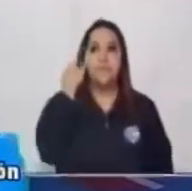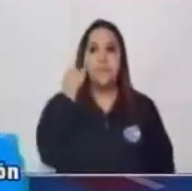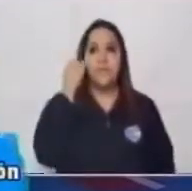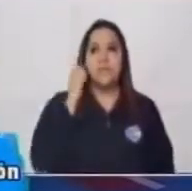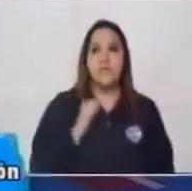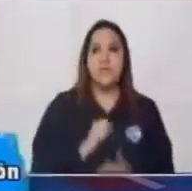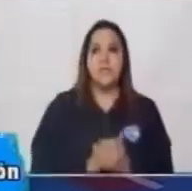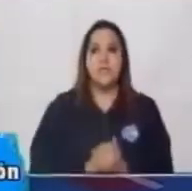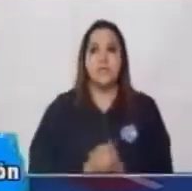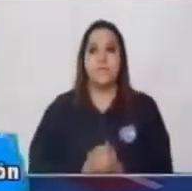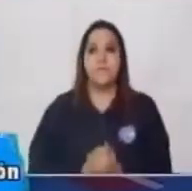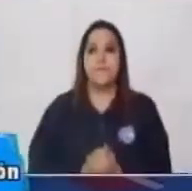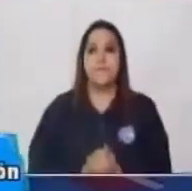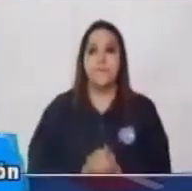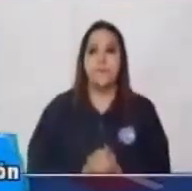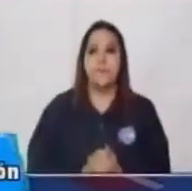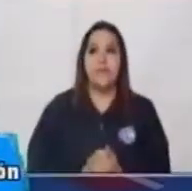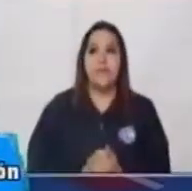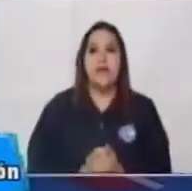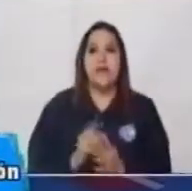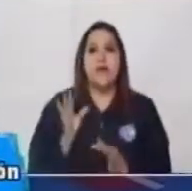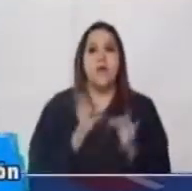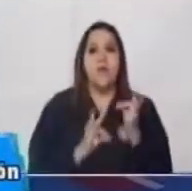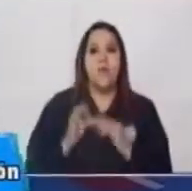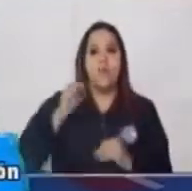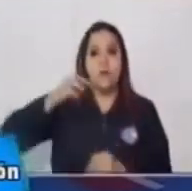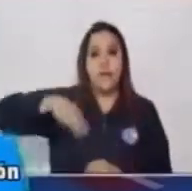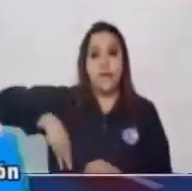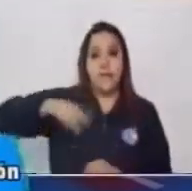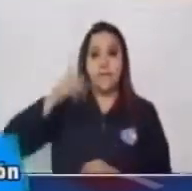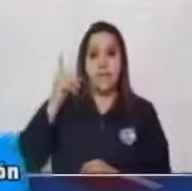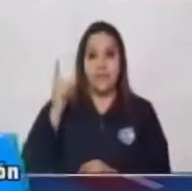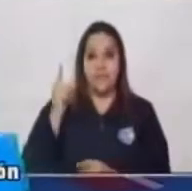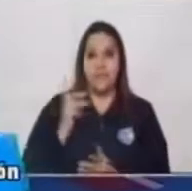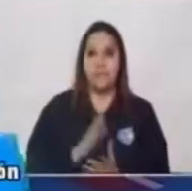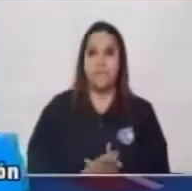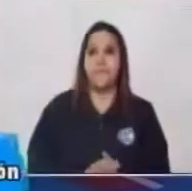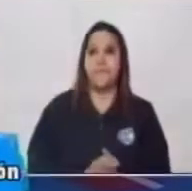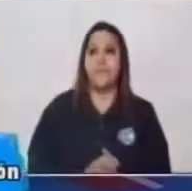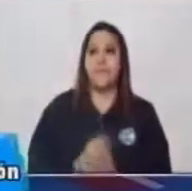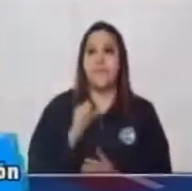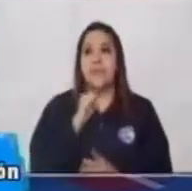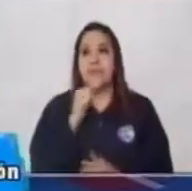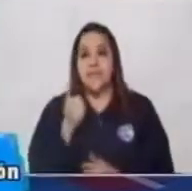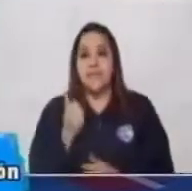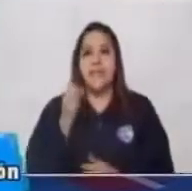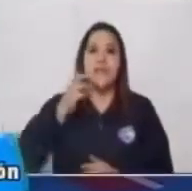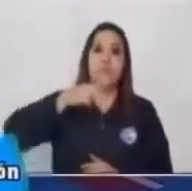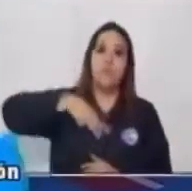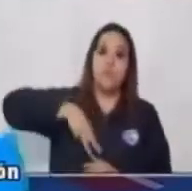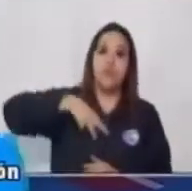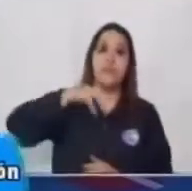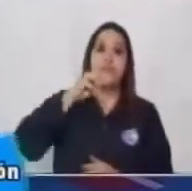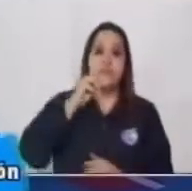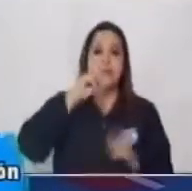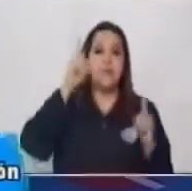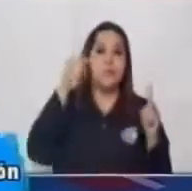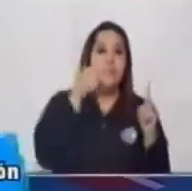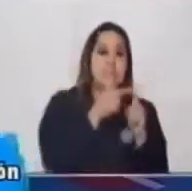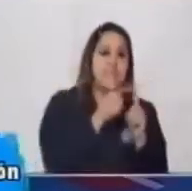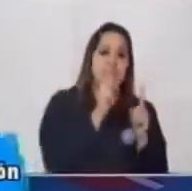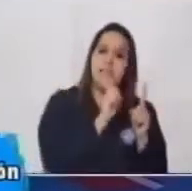iniciales M, I o MD. Y el modificador indirecto, ¿cuál va a